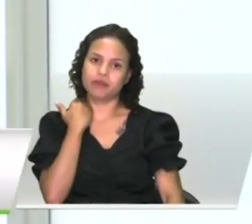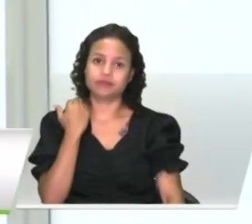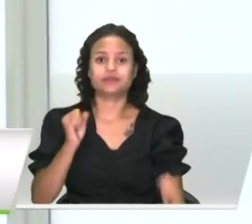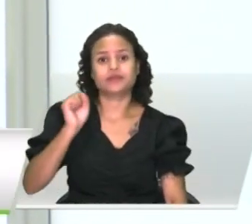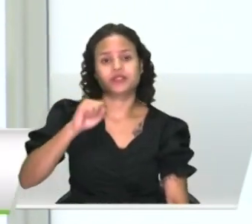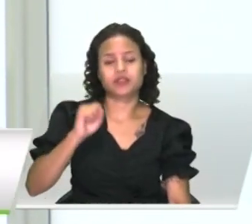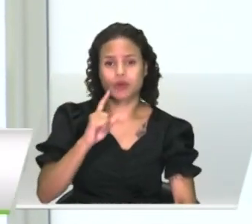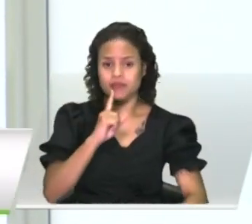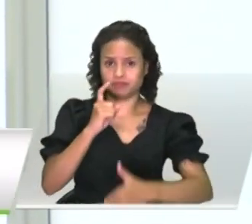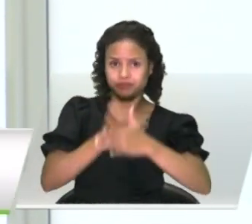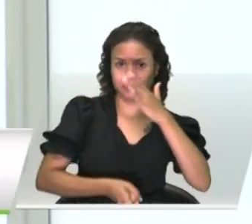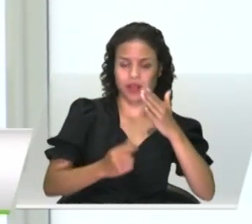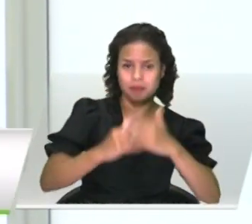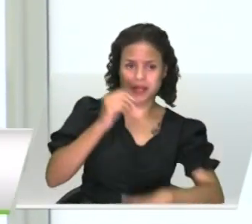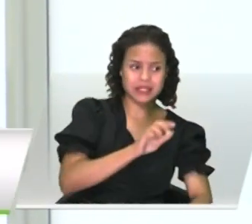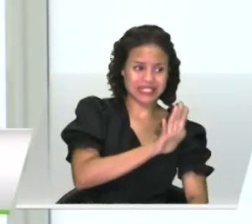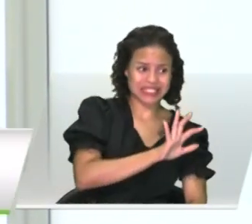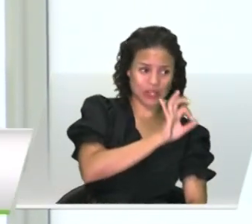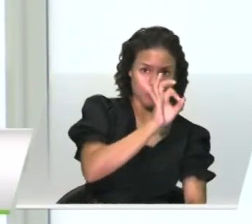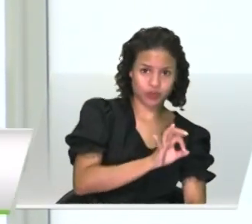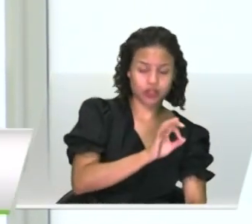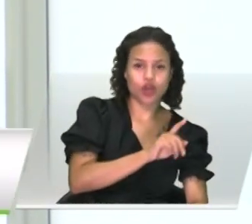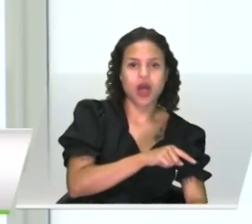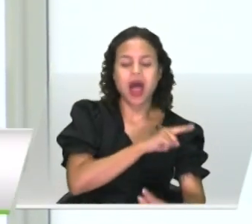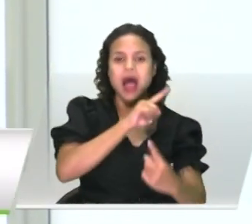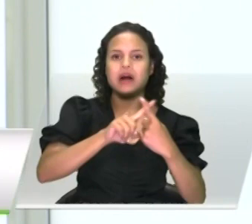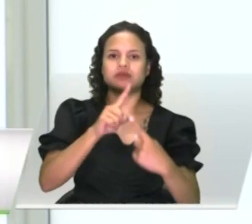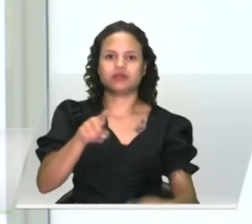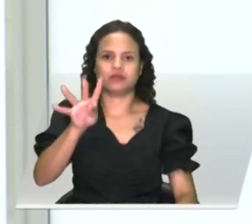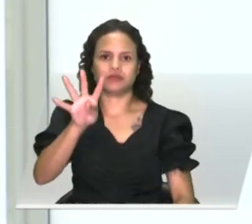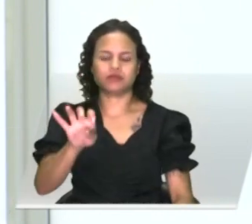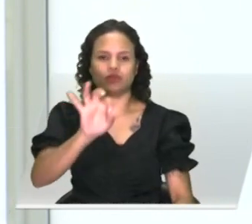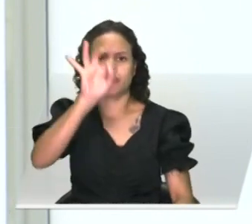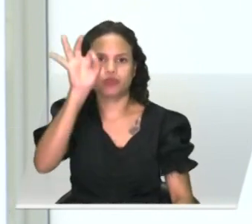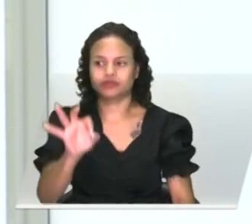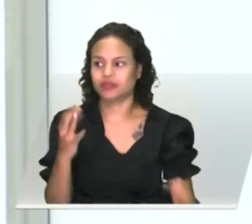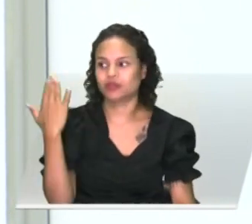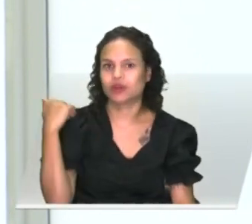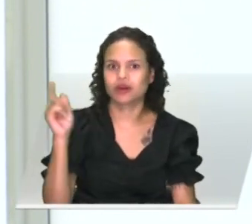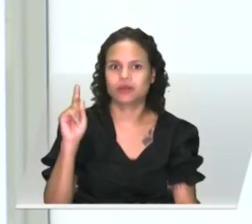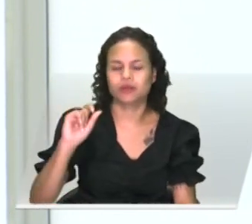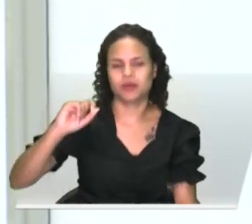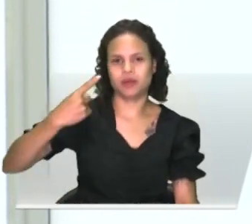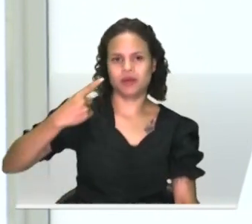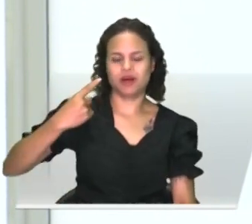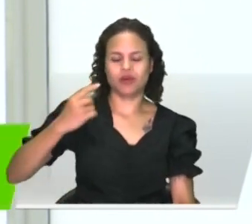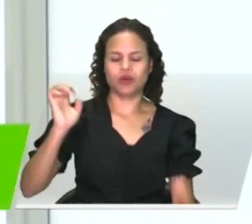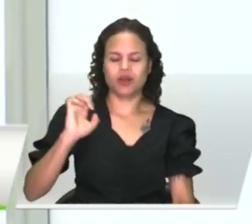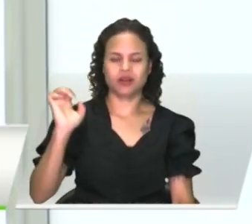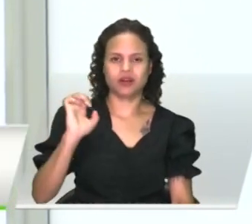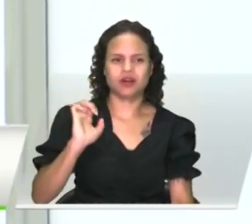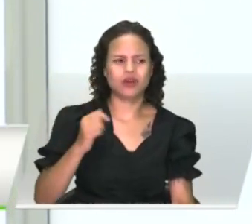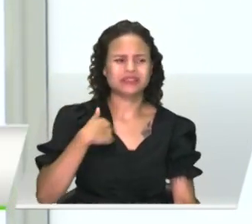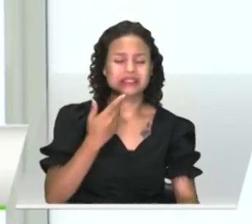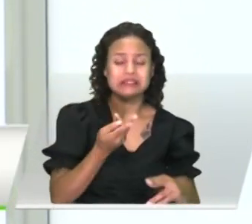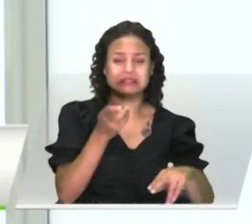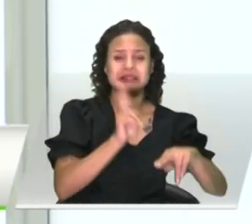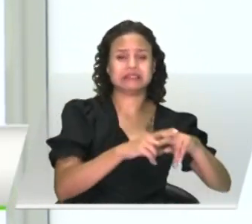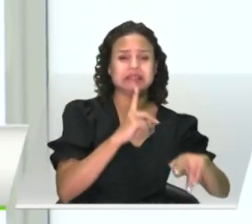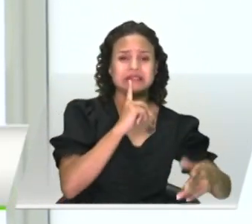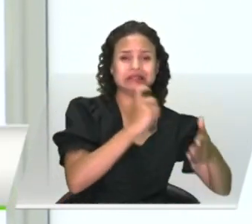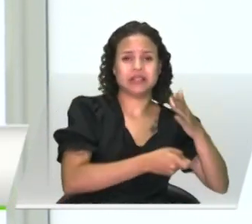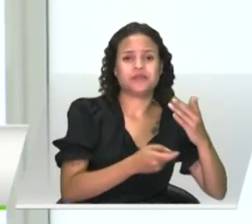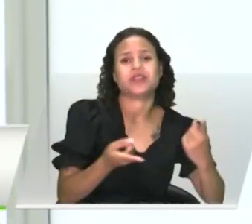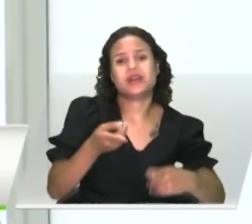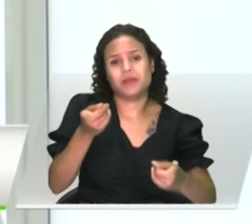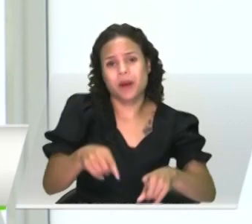IVA pasó del 5 al 19% a partir del primero de enero 3 el tema de la inflación y cuatro el tema del aumento